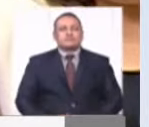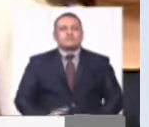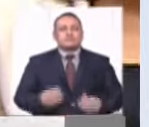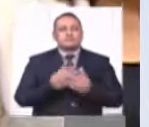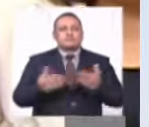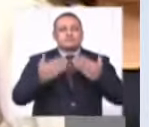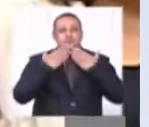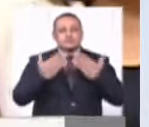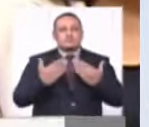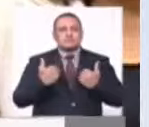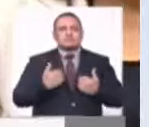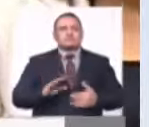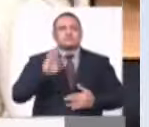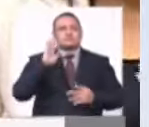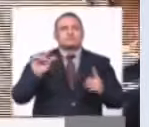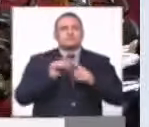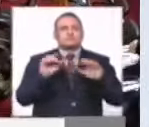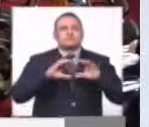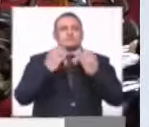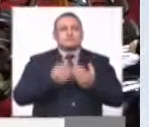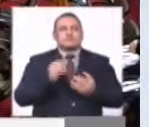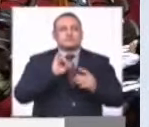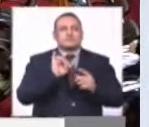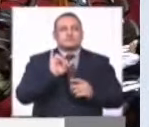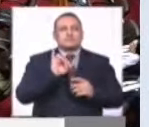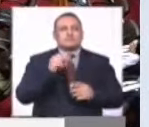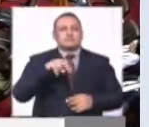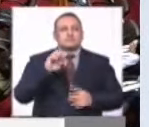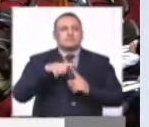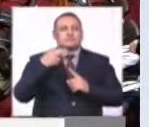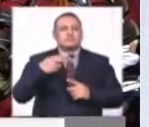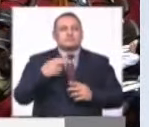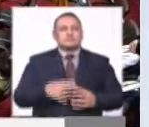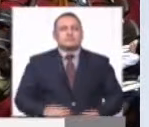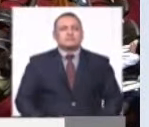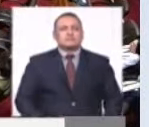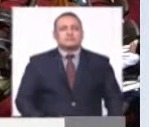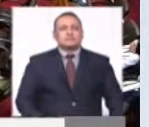Gracias, congresista. Tiene uso la palabra la congresista Yanet Rivas Chacara por 2 minutos.